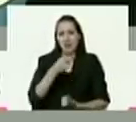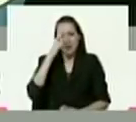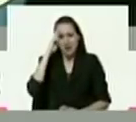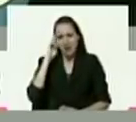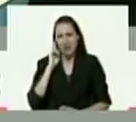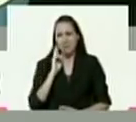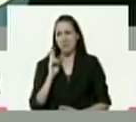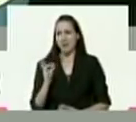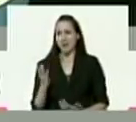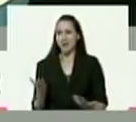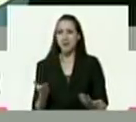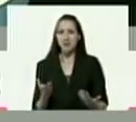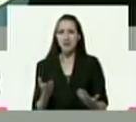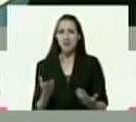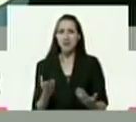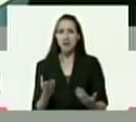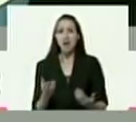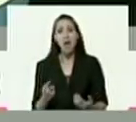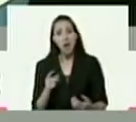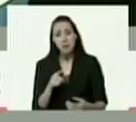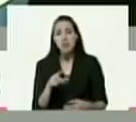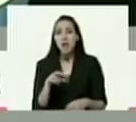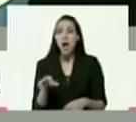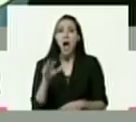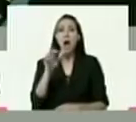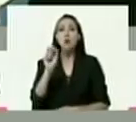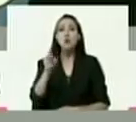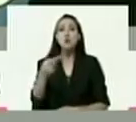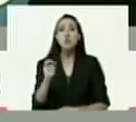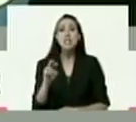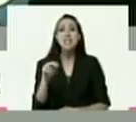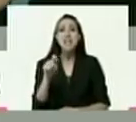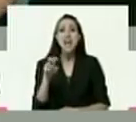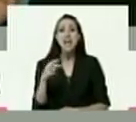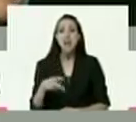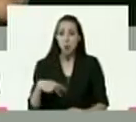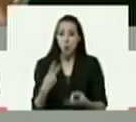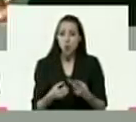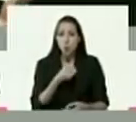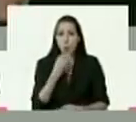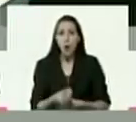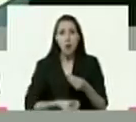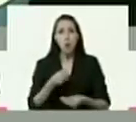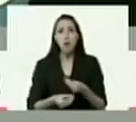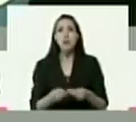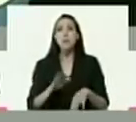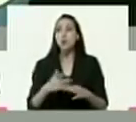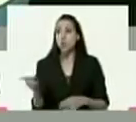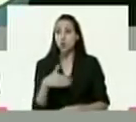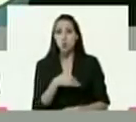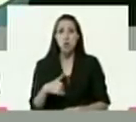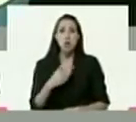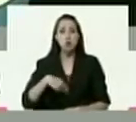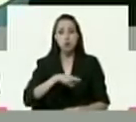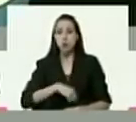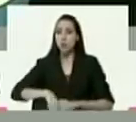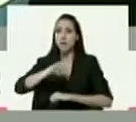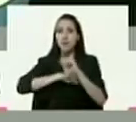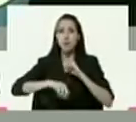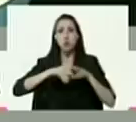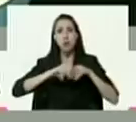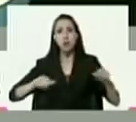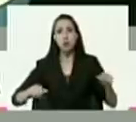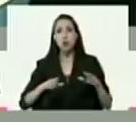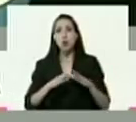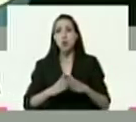señor Antonio Guterres, que lo hace de buena voluntad. Y tenemos la obligación. Ahora, si ellos no quieren, nosotros defenderemos nuestro territorio por todas